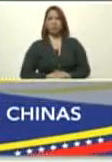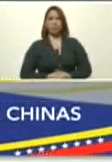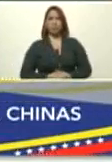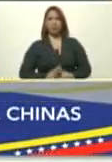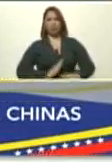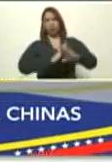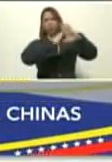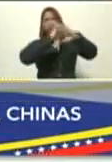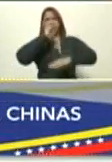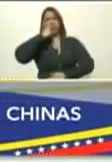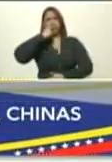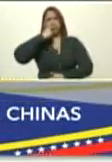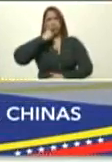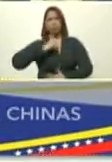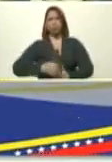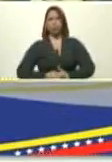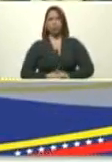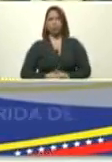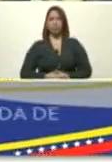detener a Rusia